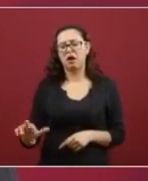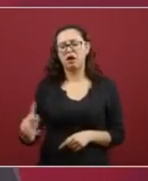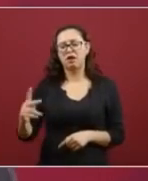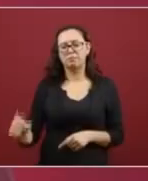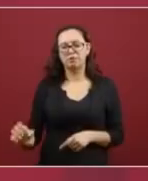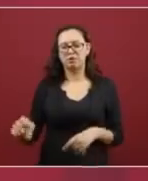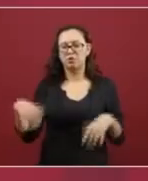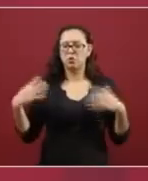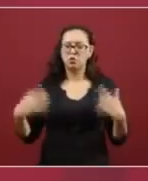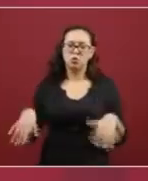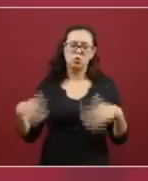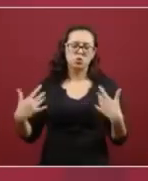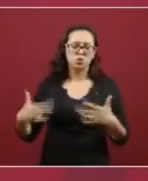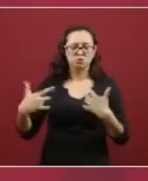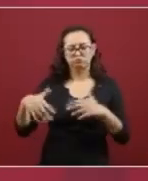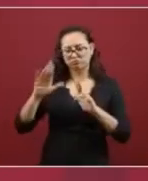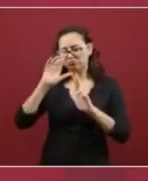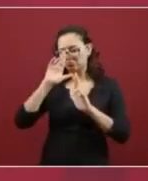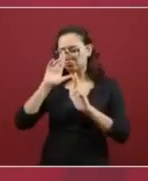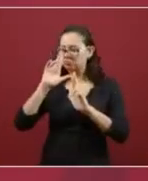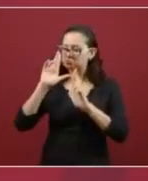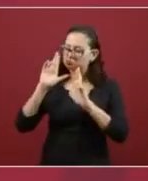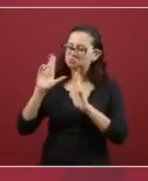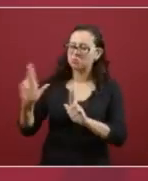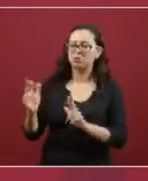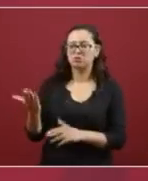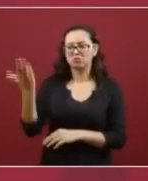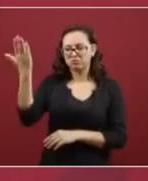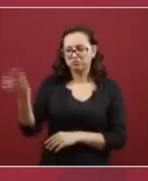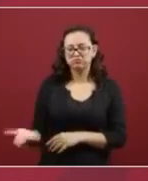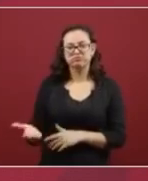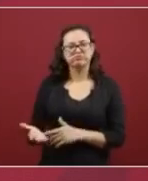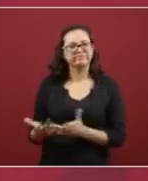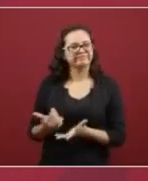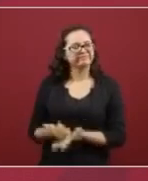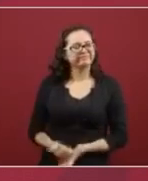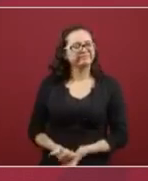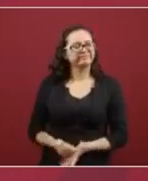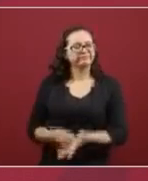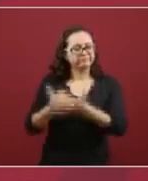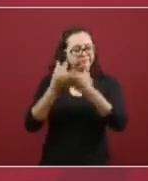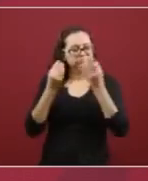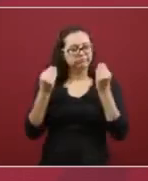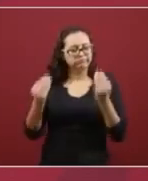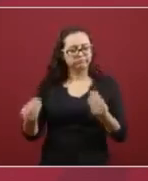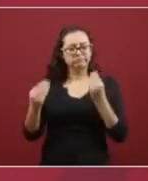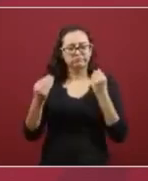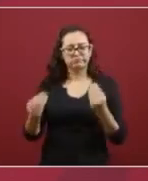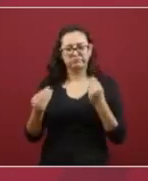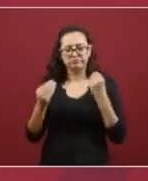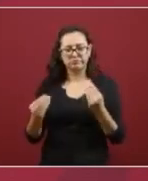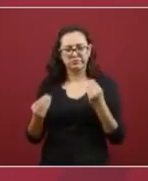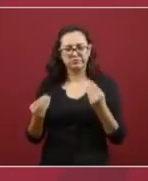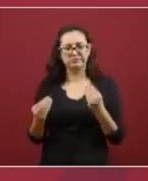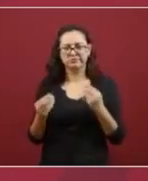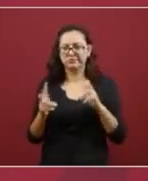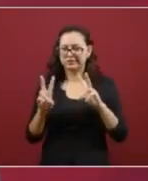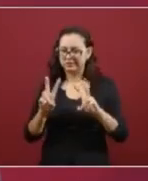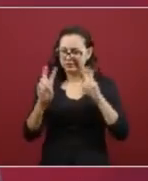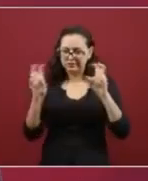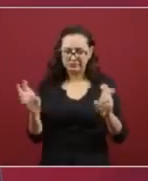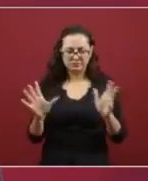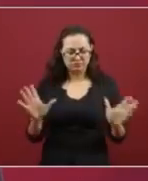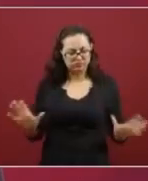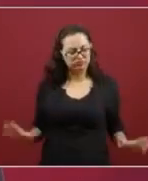Mi respeto para el señor, ayuda mucho en todo lo que es el